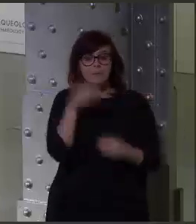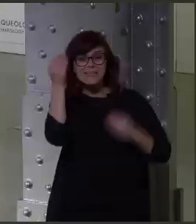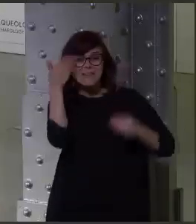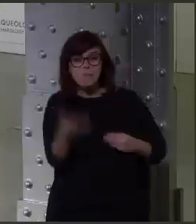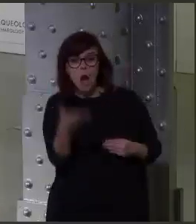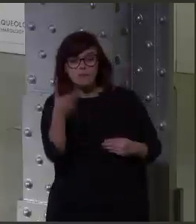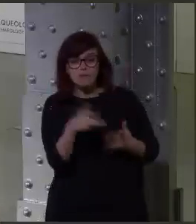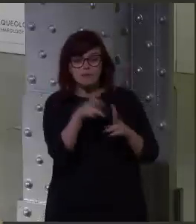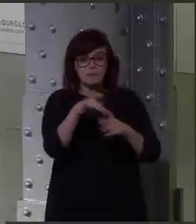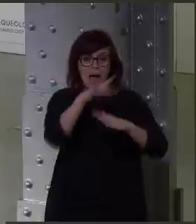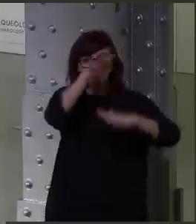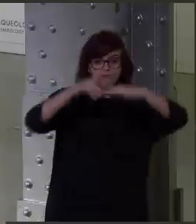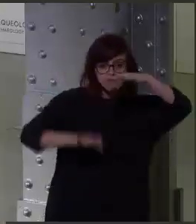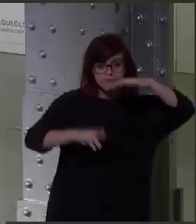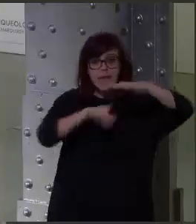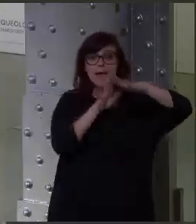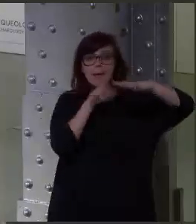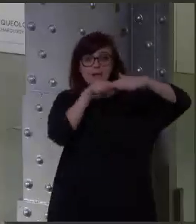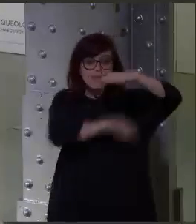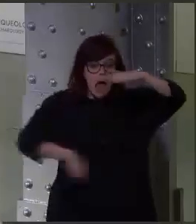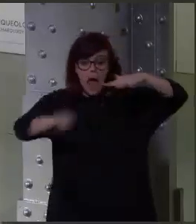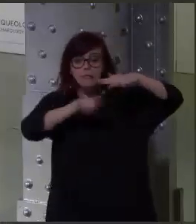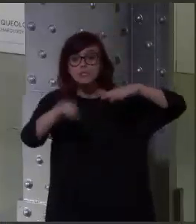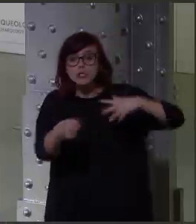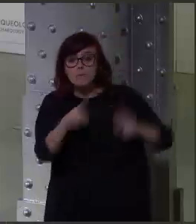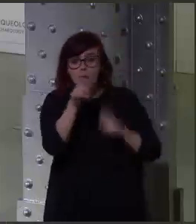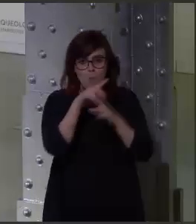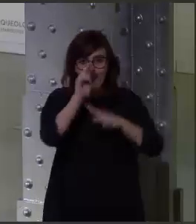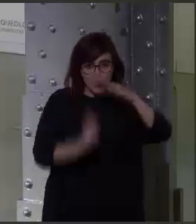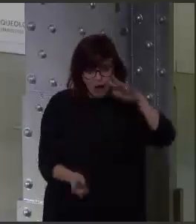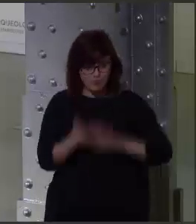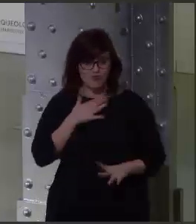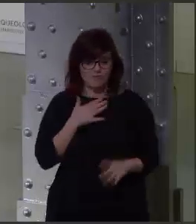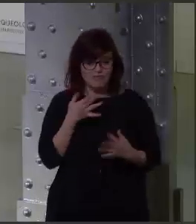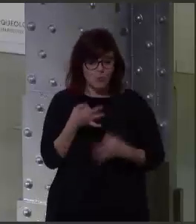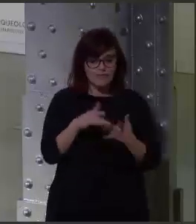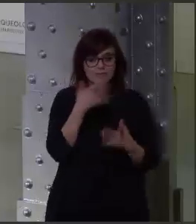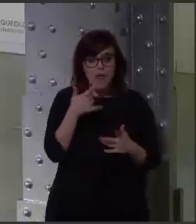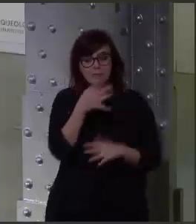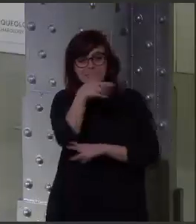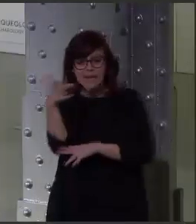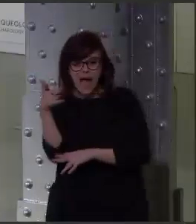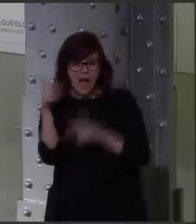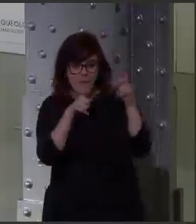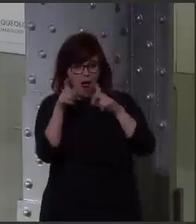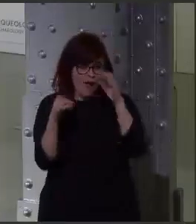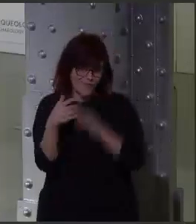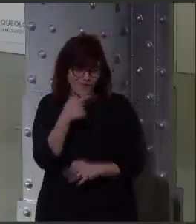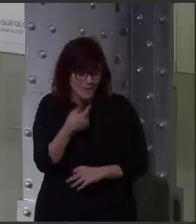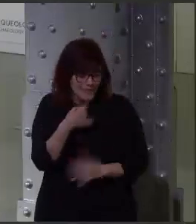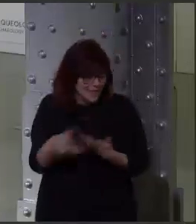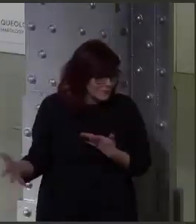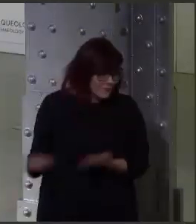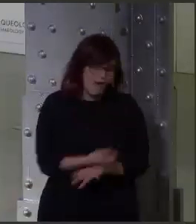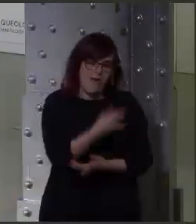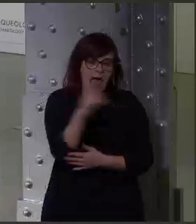considere importante lo que sucede bajo el agua. Al final, los que buceamos, y sobre todo si se lleva una cámara, que hoy en día casi